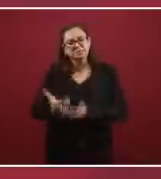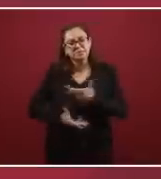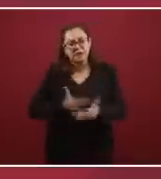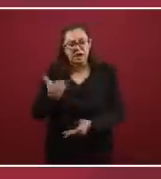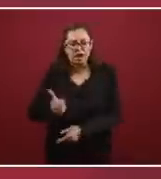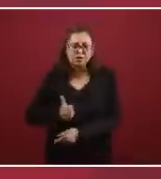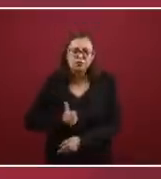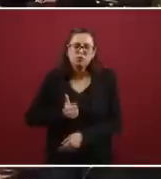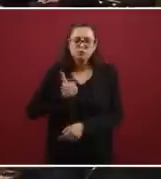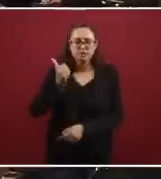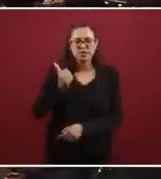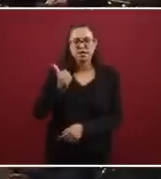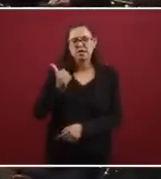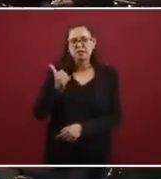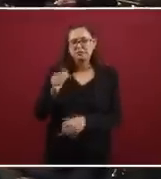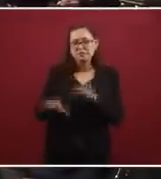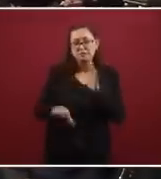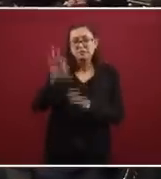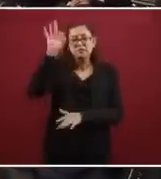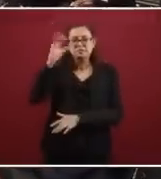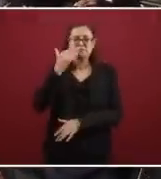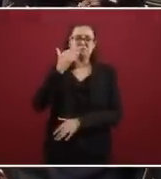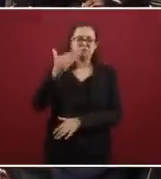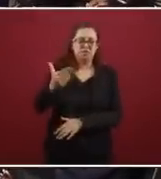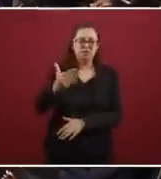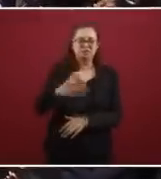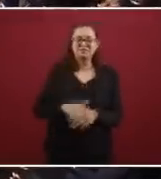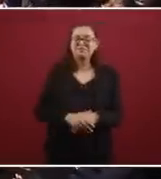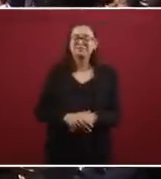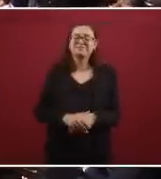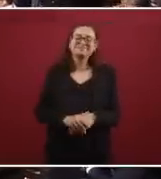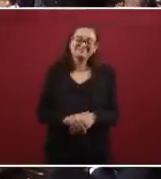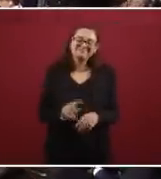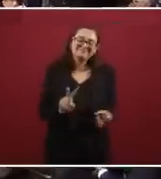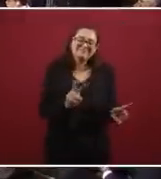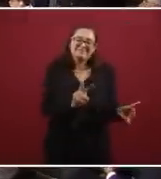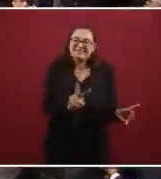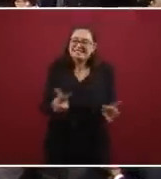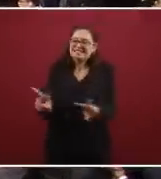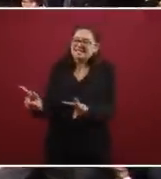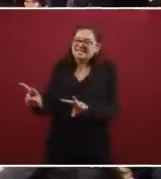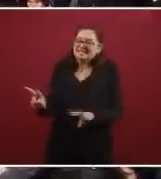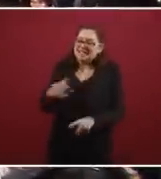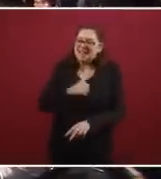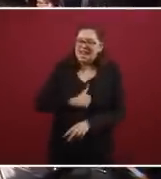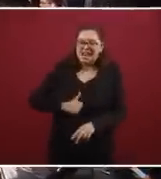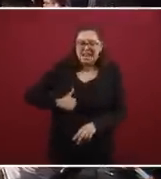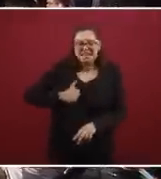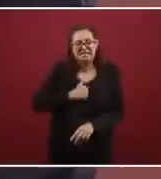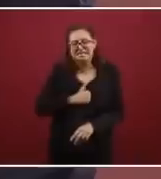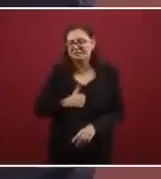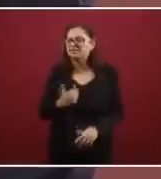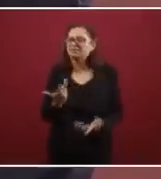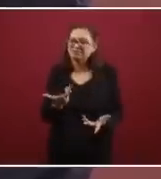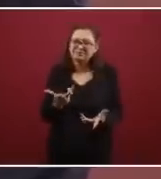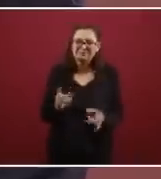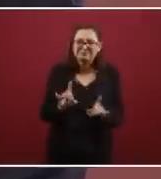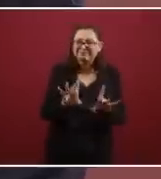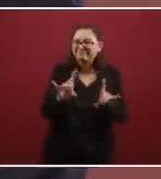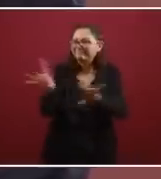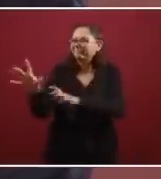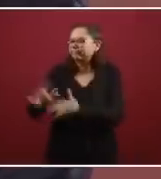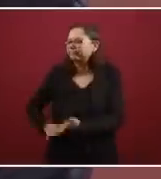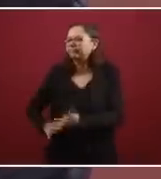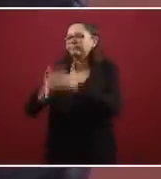Sí fue lamentable lo que ocurrió, pero va a ayudar a